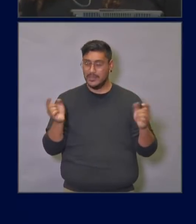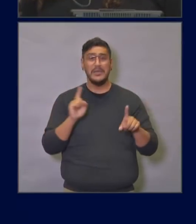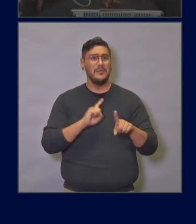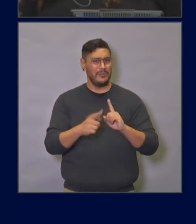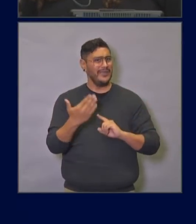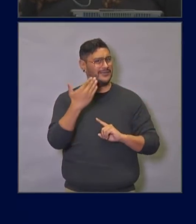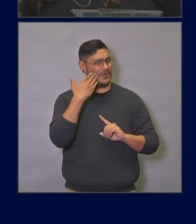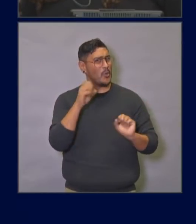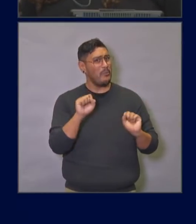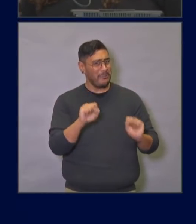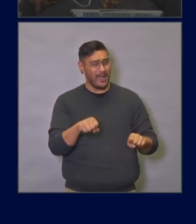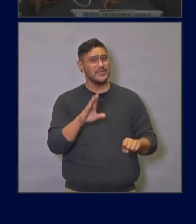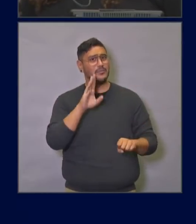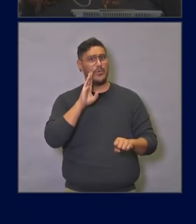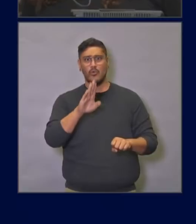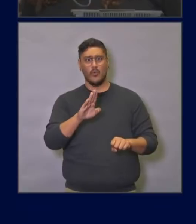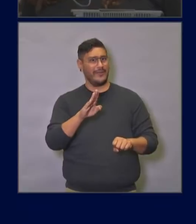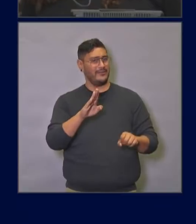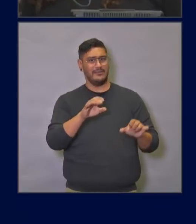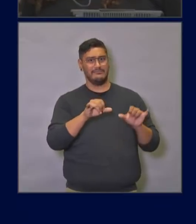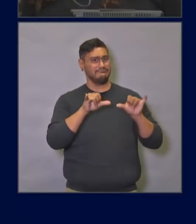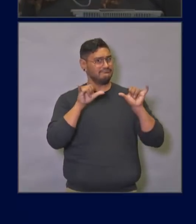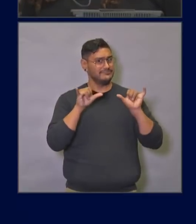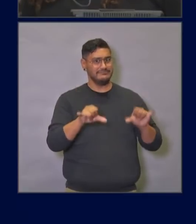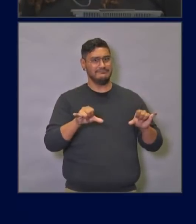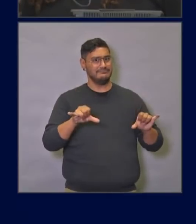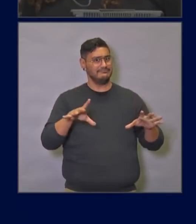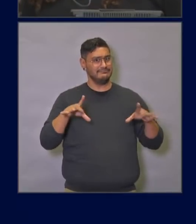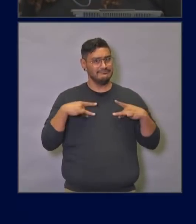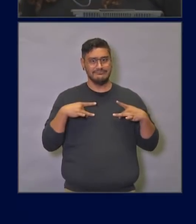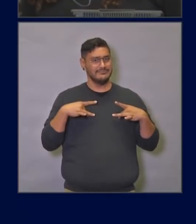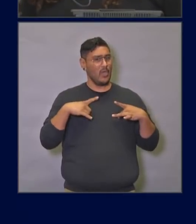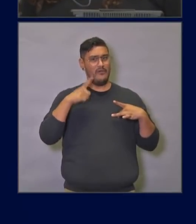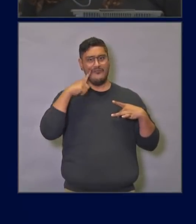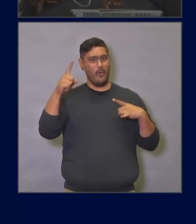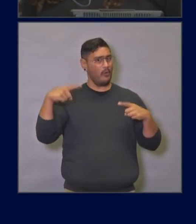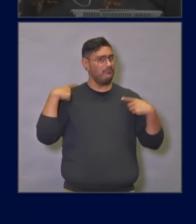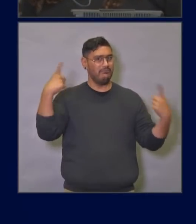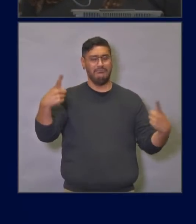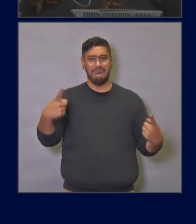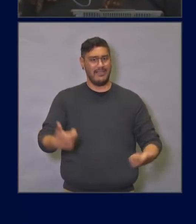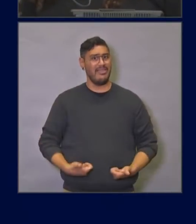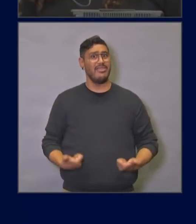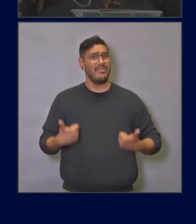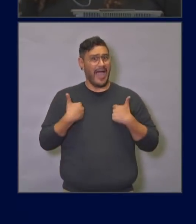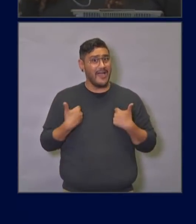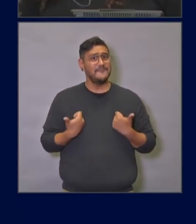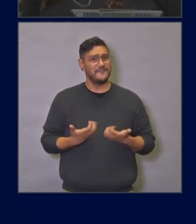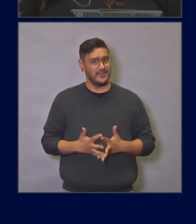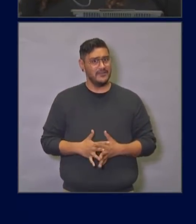vida y debemos seguir vigilando esta condición infantil que es potencialmente mortal.